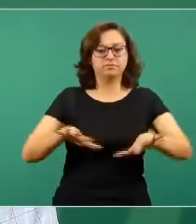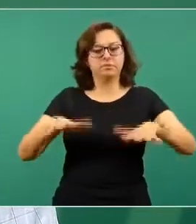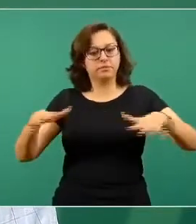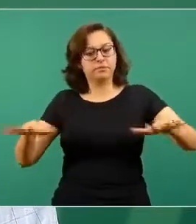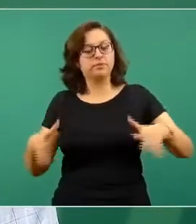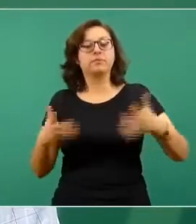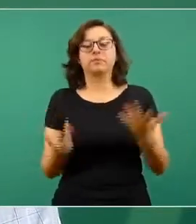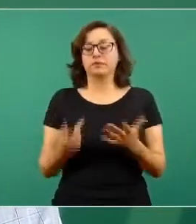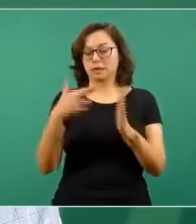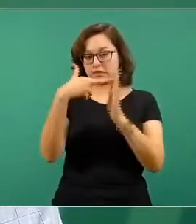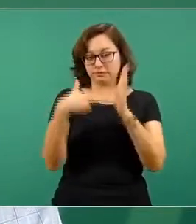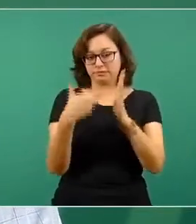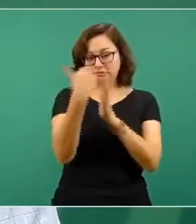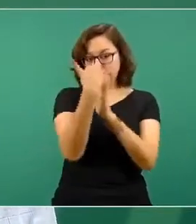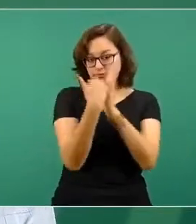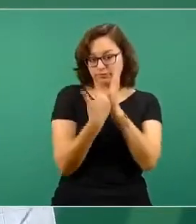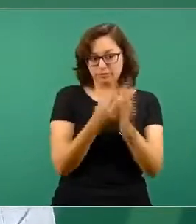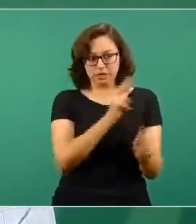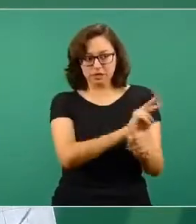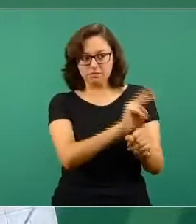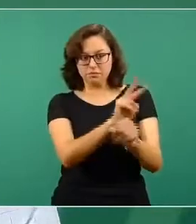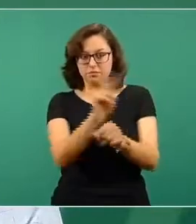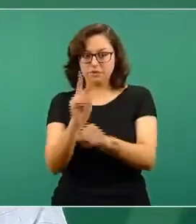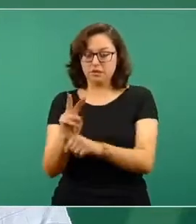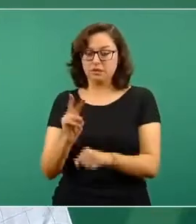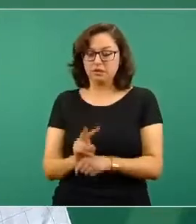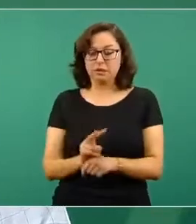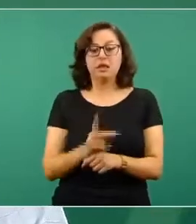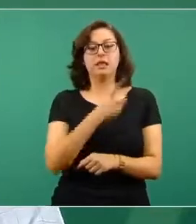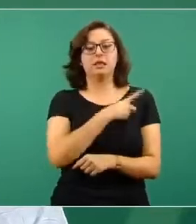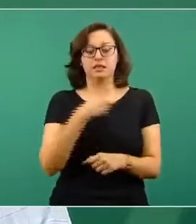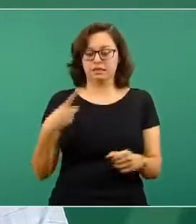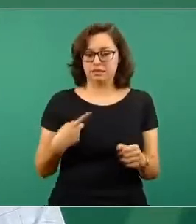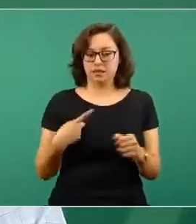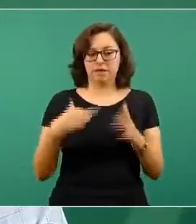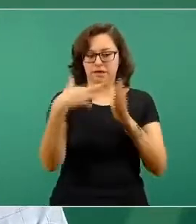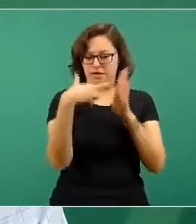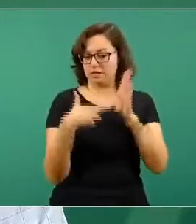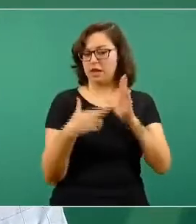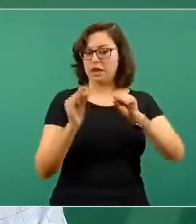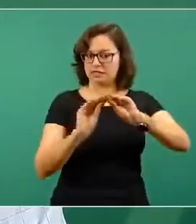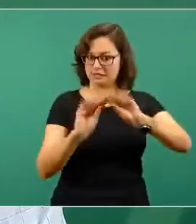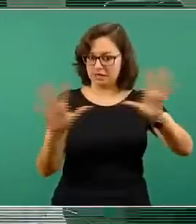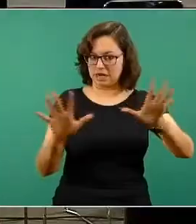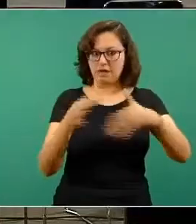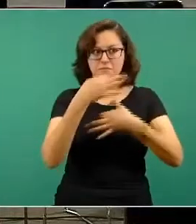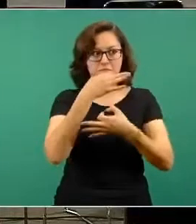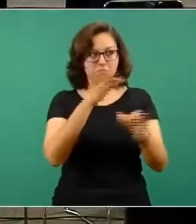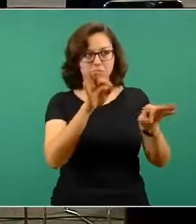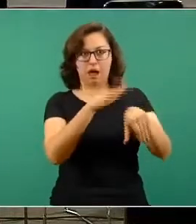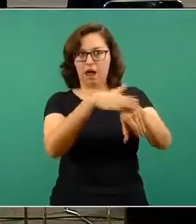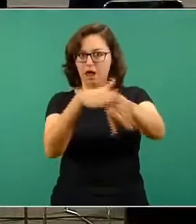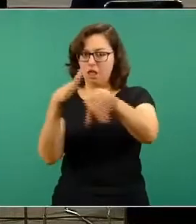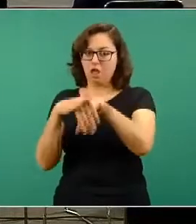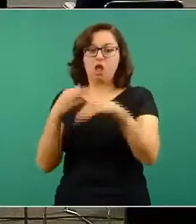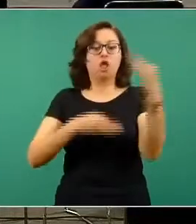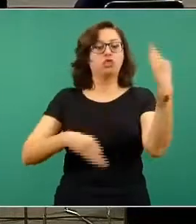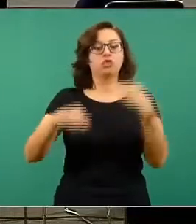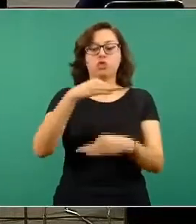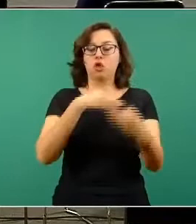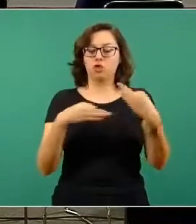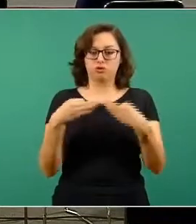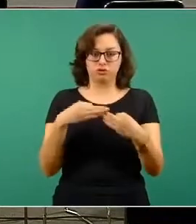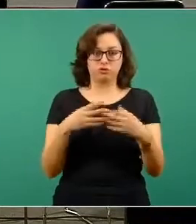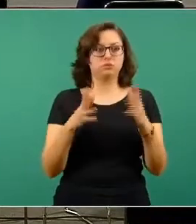estos lineamientos debe de estar, uno, muy bien identificado y ser del conocimiento de las autoridades para que ellas, a través de